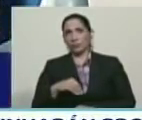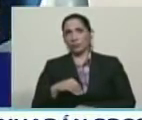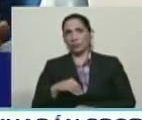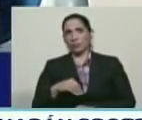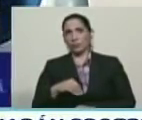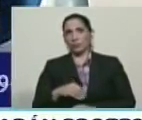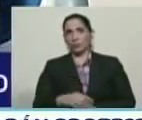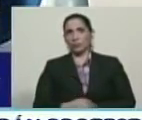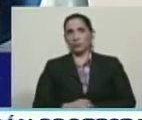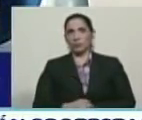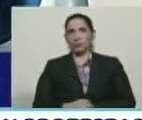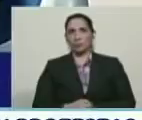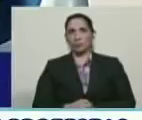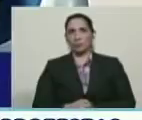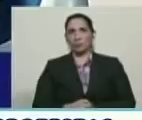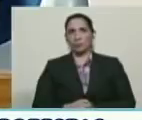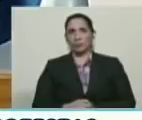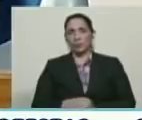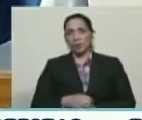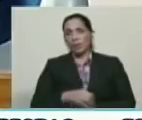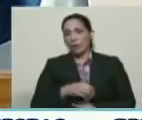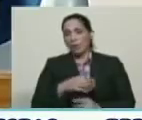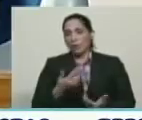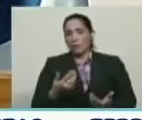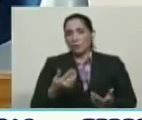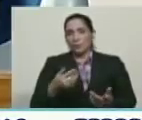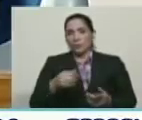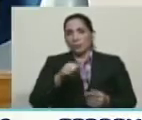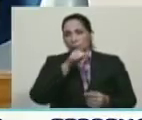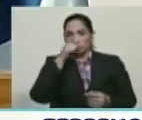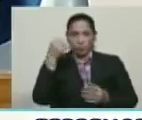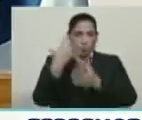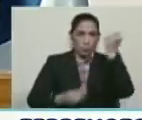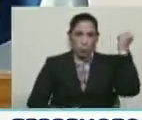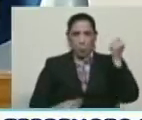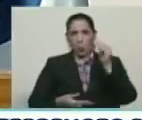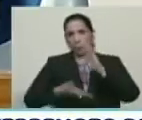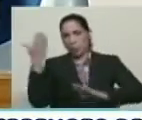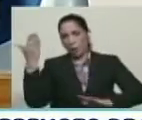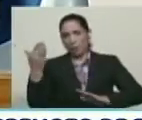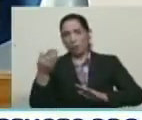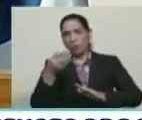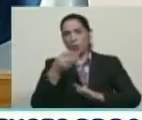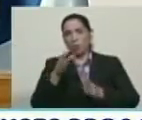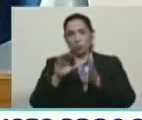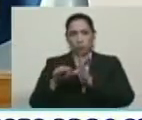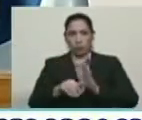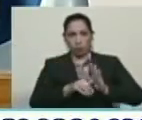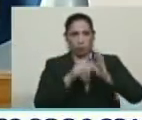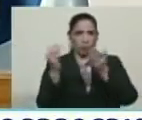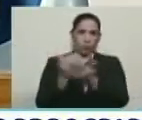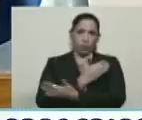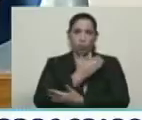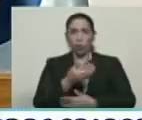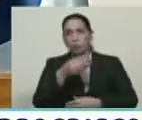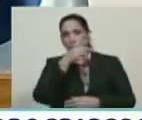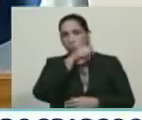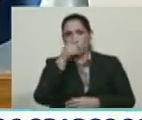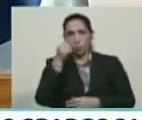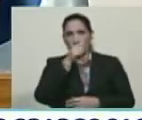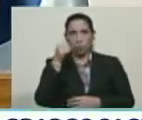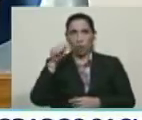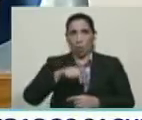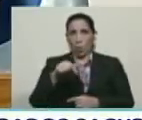por supuesto, tráfico de drogas, legitimación de capitales y este del cual me voy a referir hoy de manera particular,